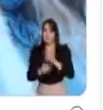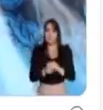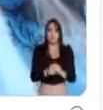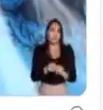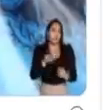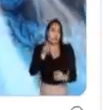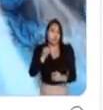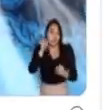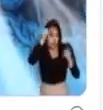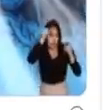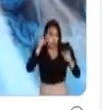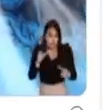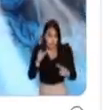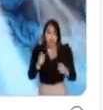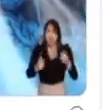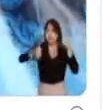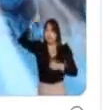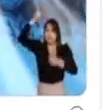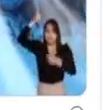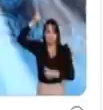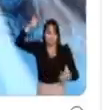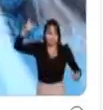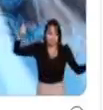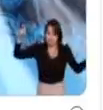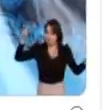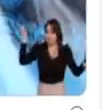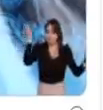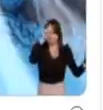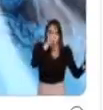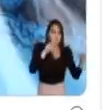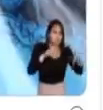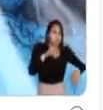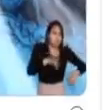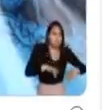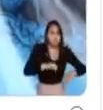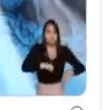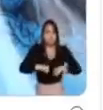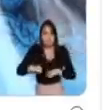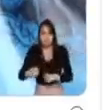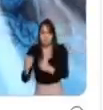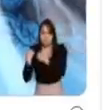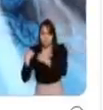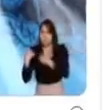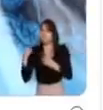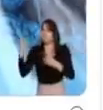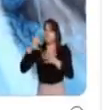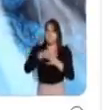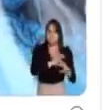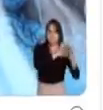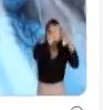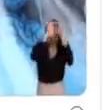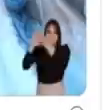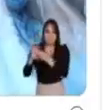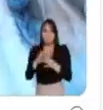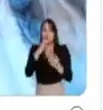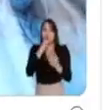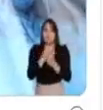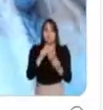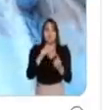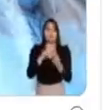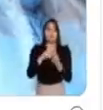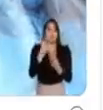jerarquía participación responsabilidad y relaciones entre ellos tales como los grupos gaula